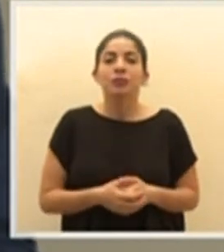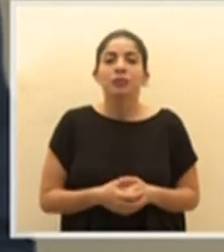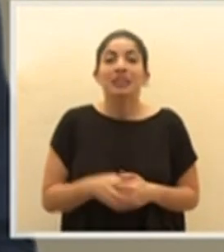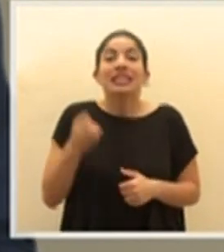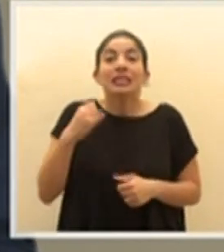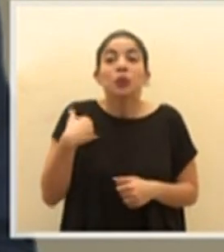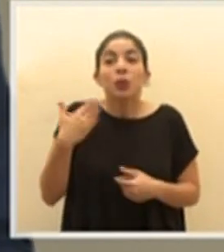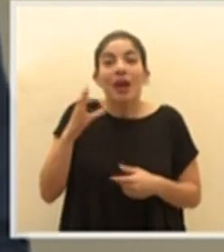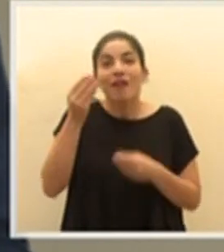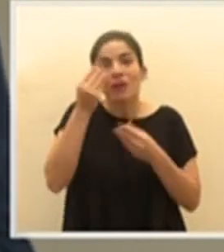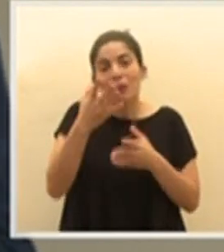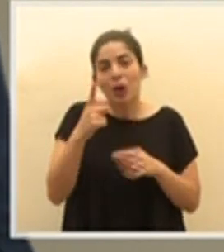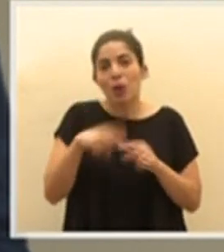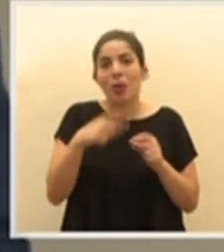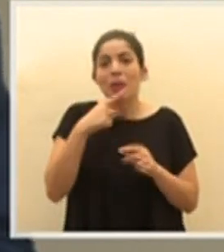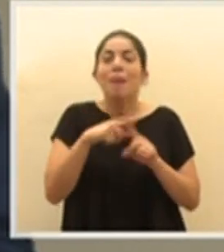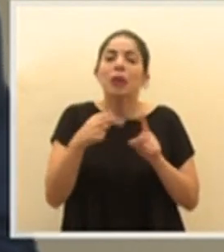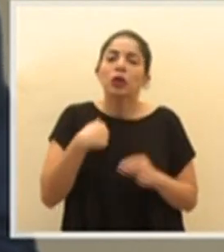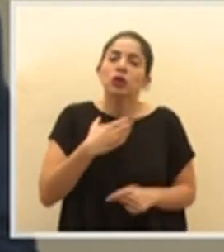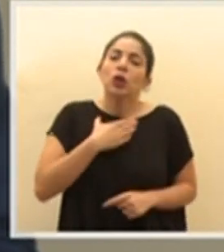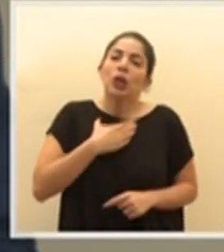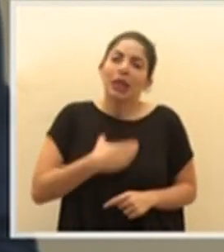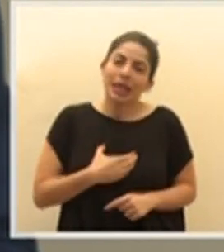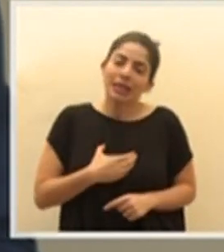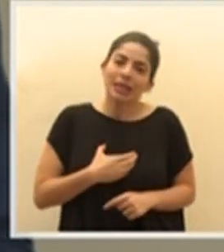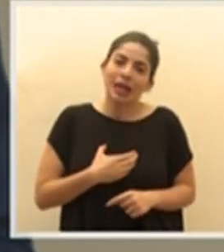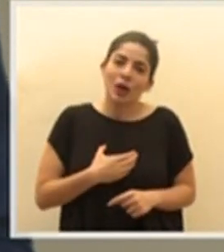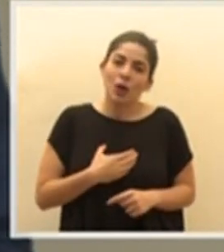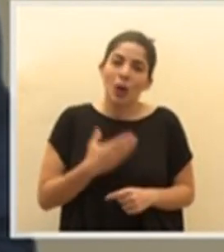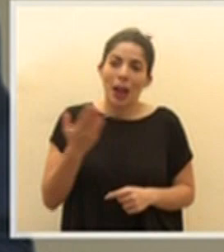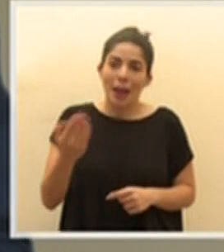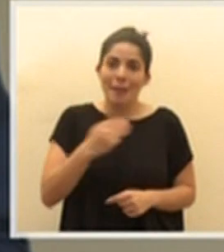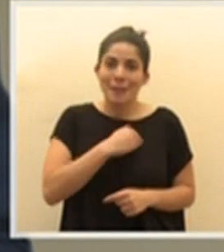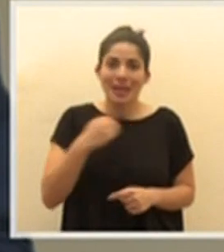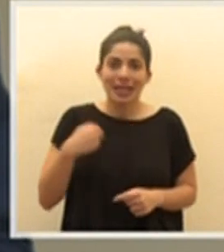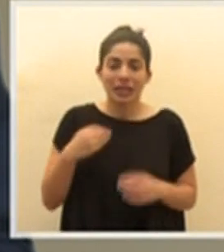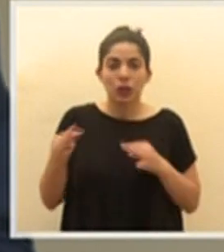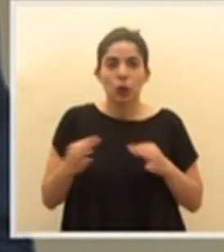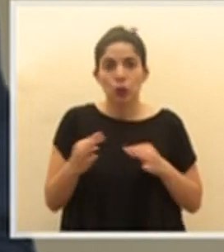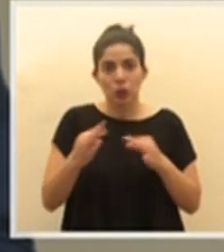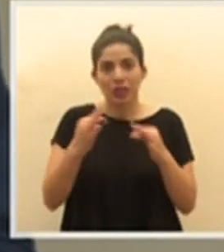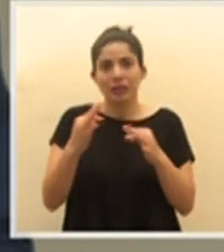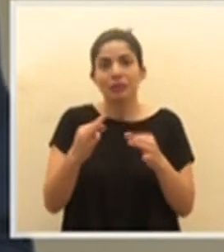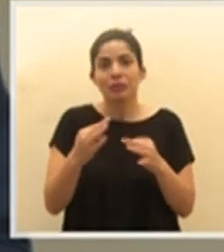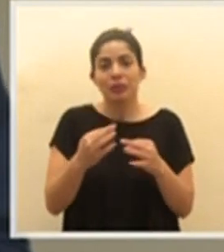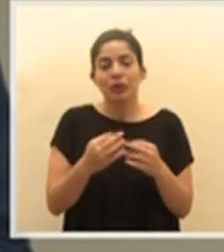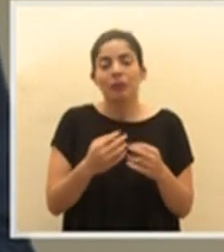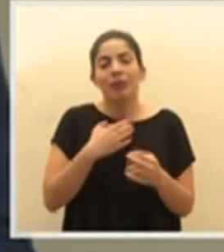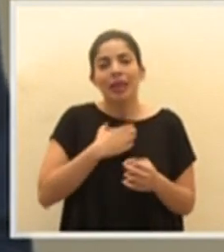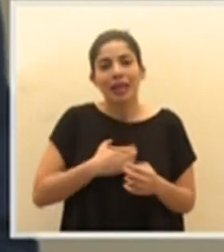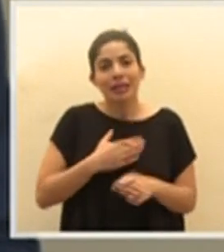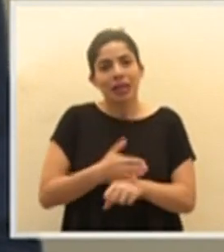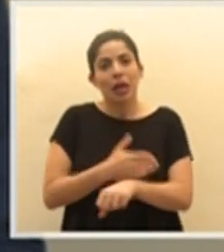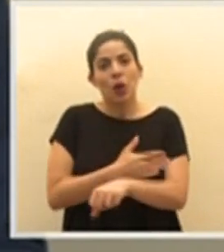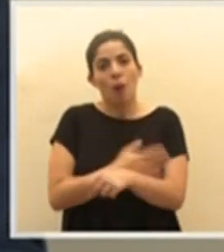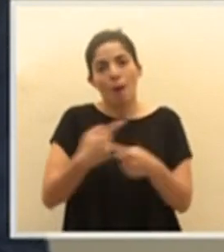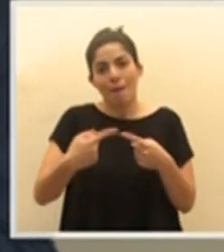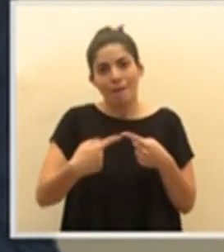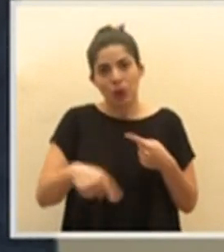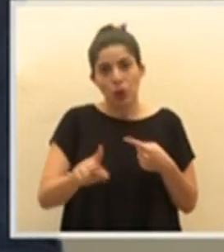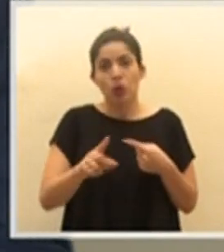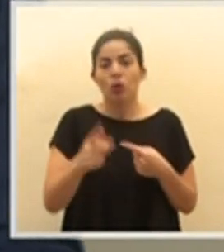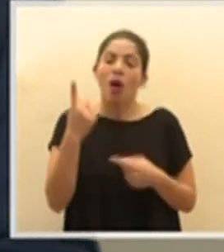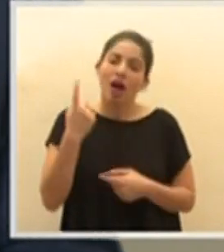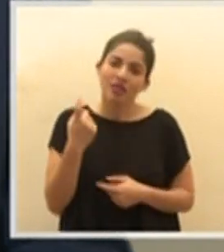quisiera aprovechar el espacio para desearle a la ministra de Turismo una recuperación lo más rápida posible, nos